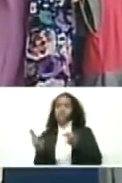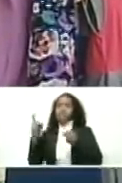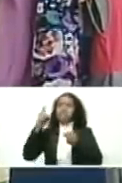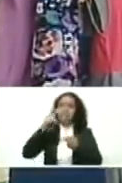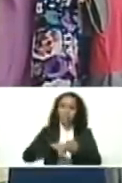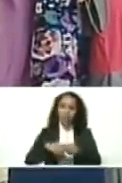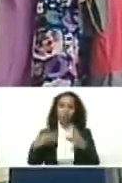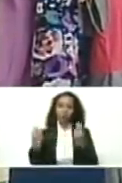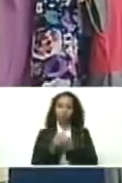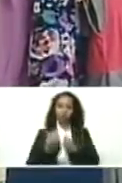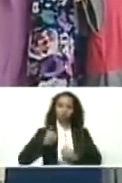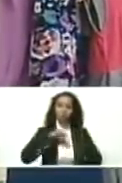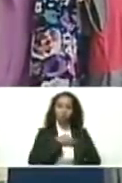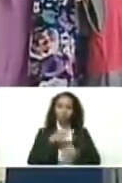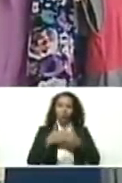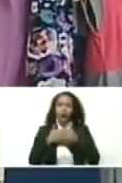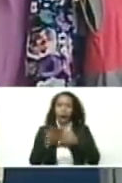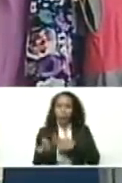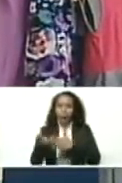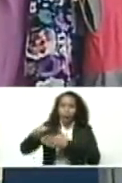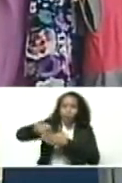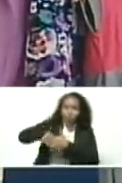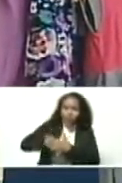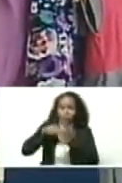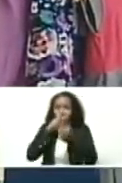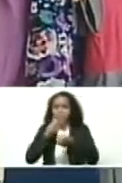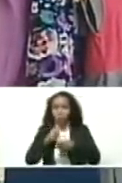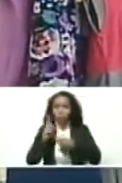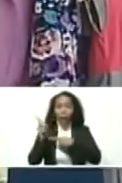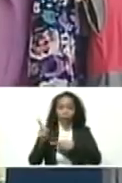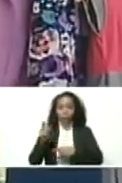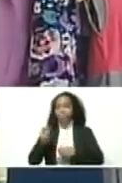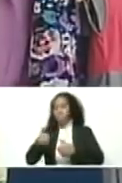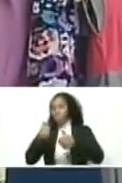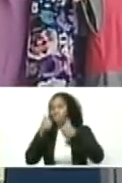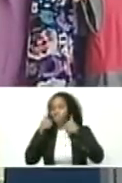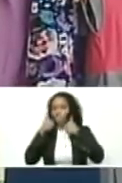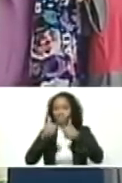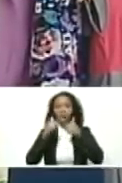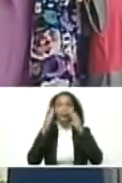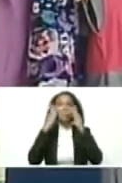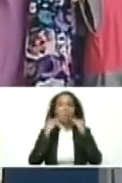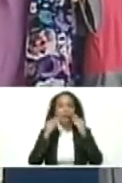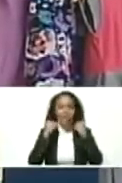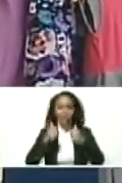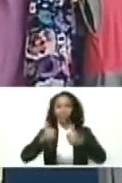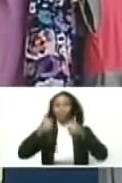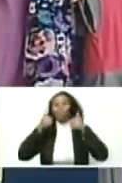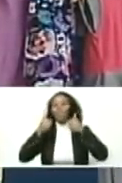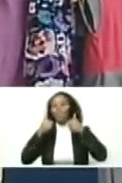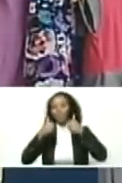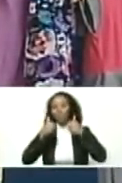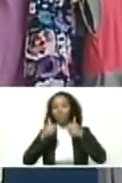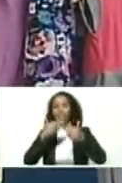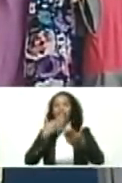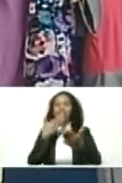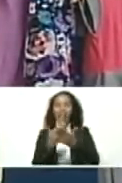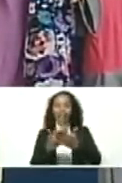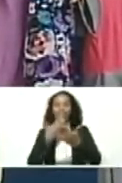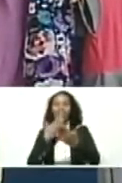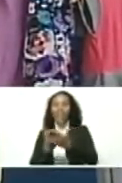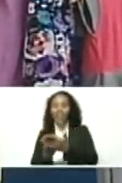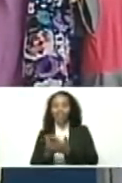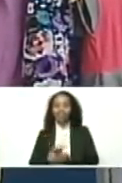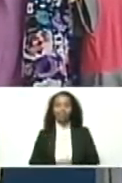con nosotros, abre tu cuenta en el banco, de verdad que esto ha sido maravilloso, de verdad que la experiencia es increíble. Gracias, de verdad que